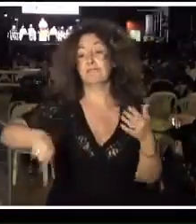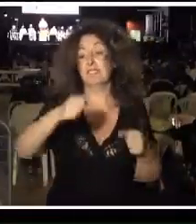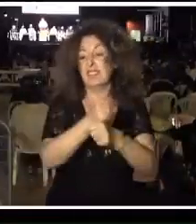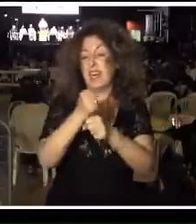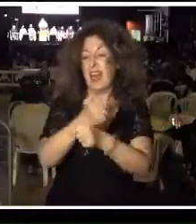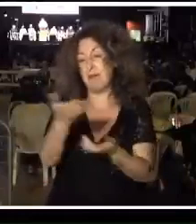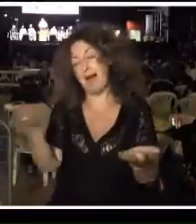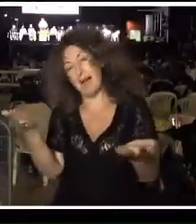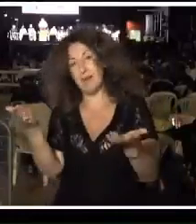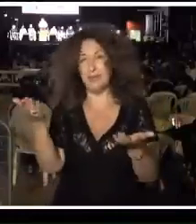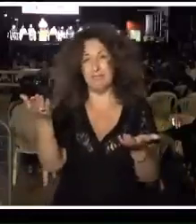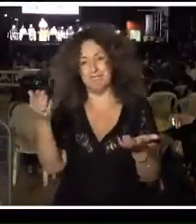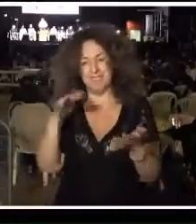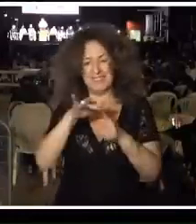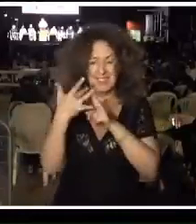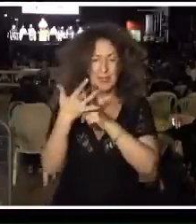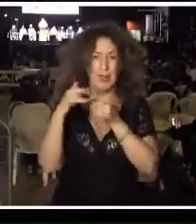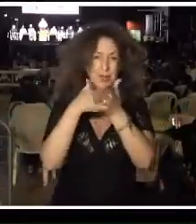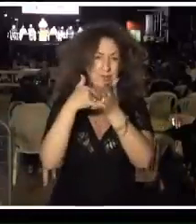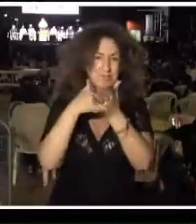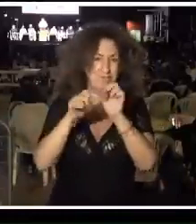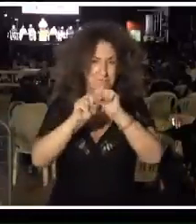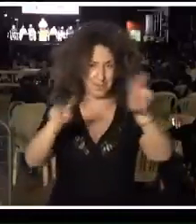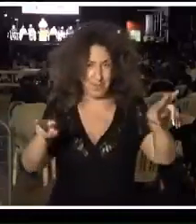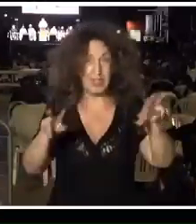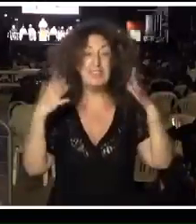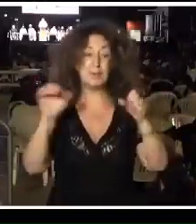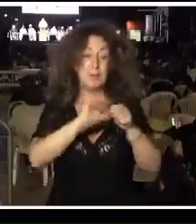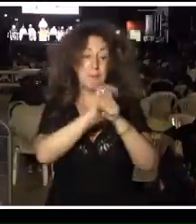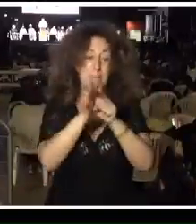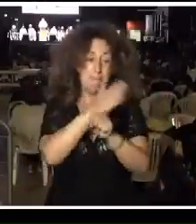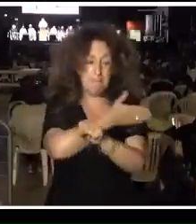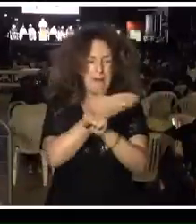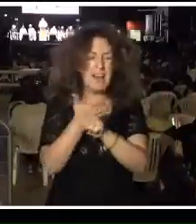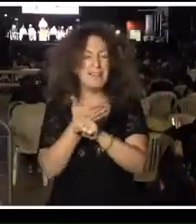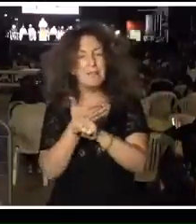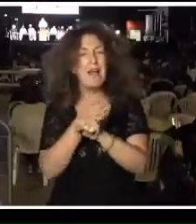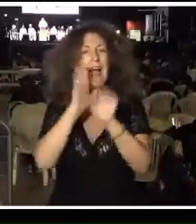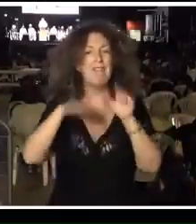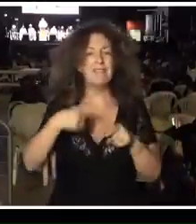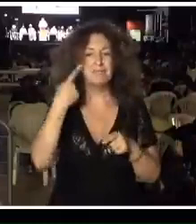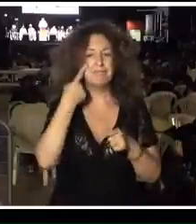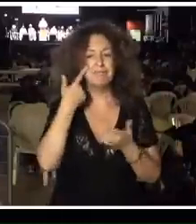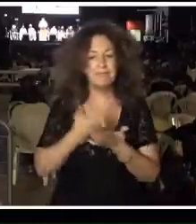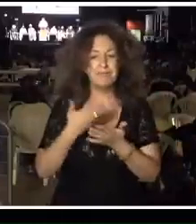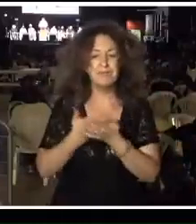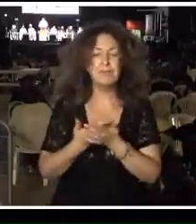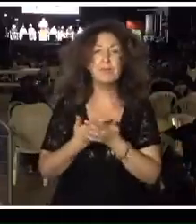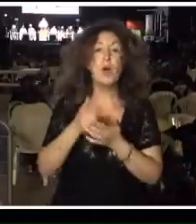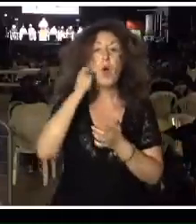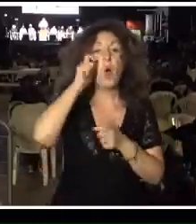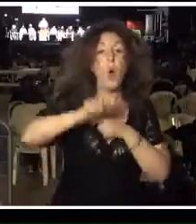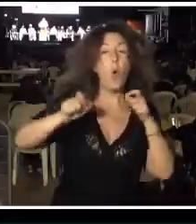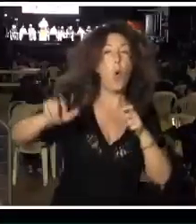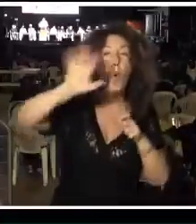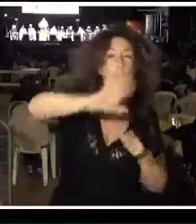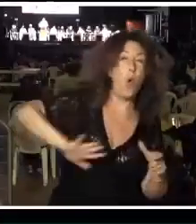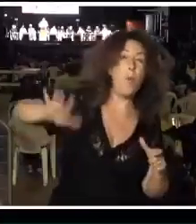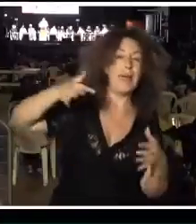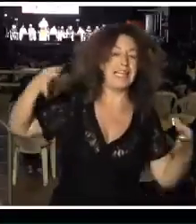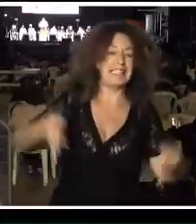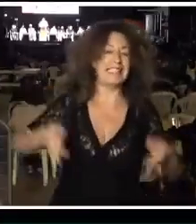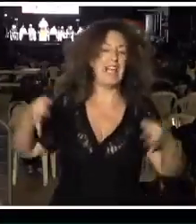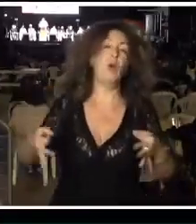más vulnerables. La pandemia demostró que la seguridad de la humanidad no depende de grandes ejércitos o